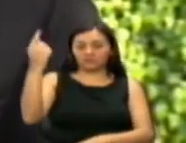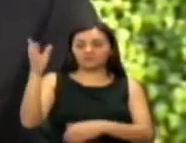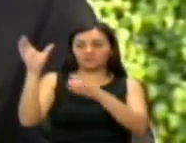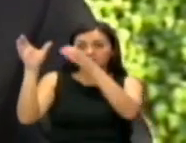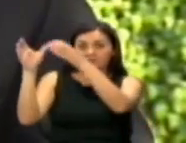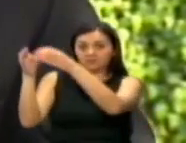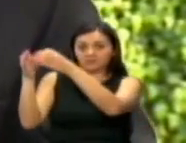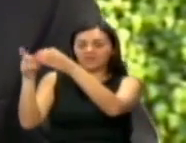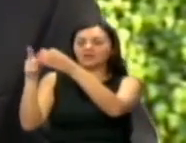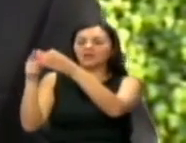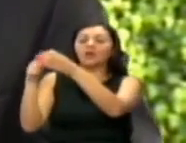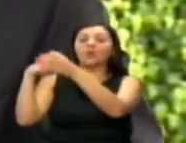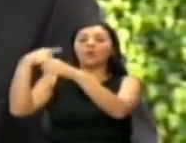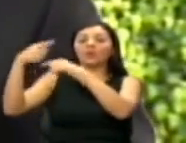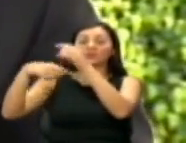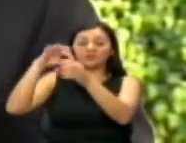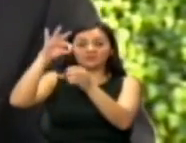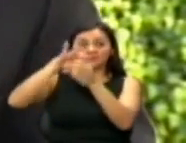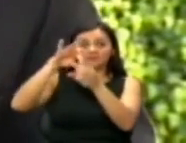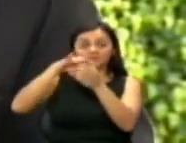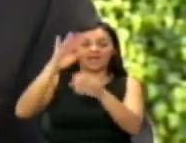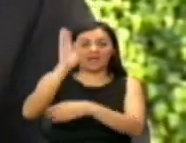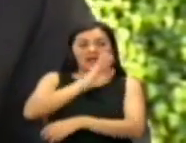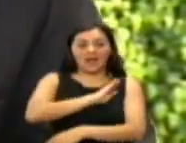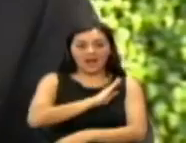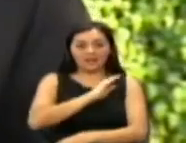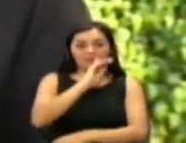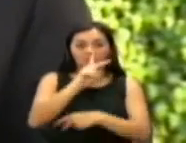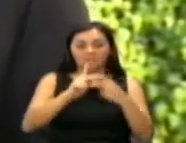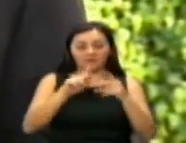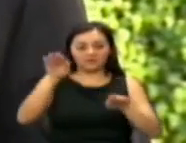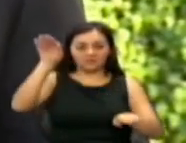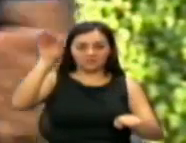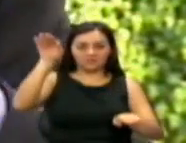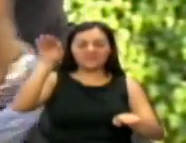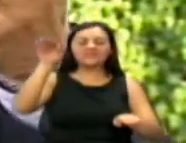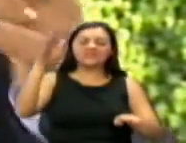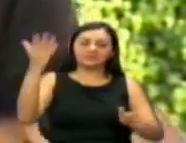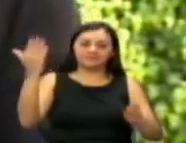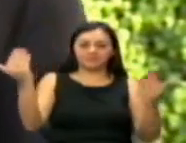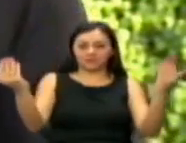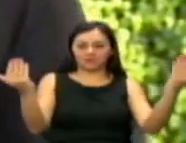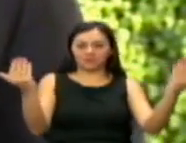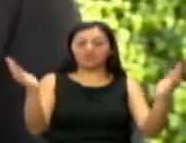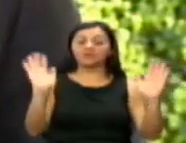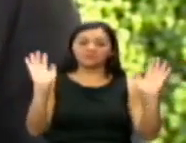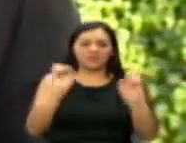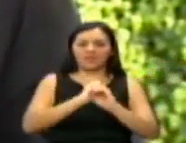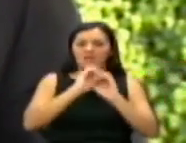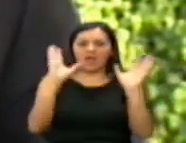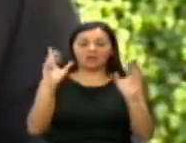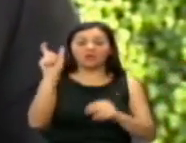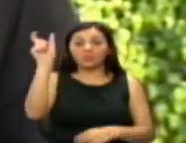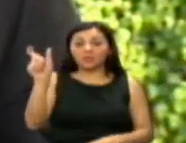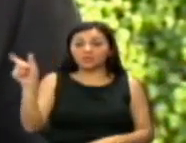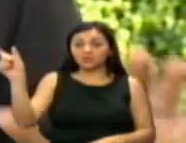2014 fueron menos buenos. Y eso nos indica varias cosas, ¿no? Primero que, bueno, la gente sí vota también por los nombres, por las personas, y no